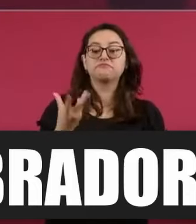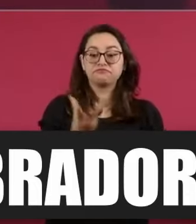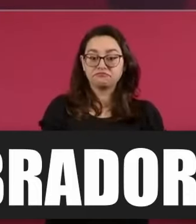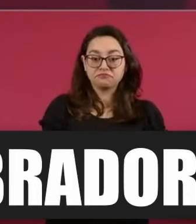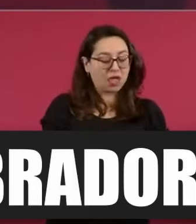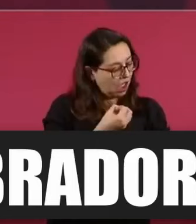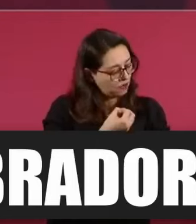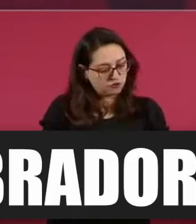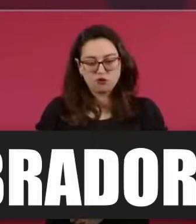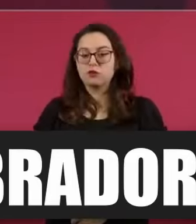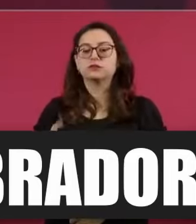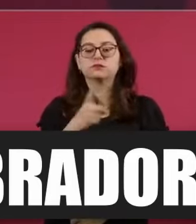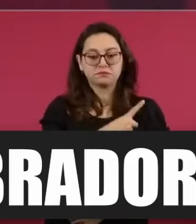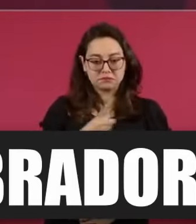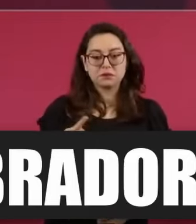muy